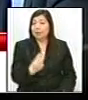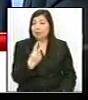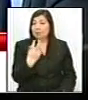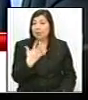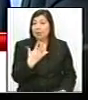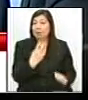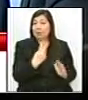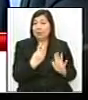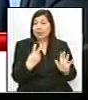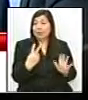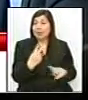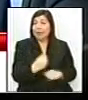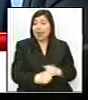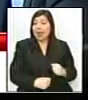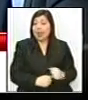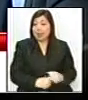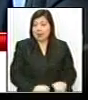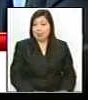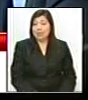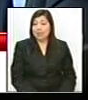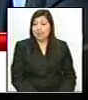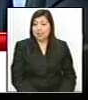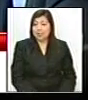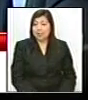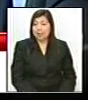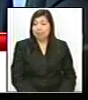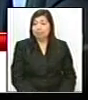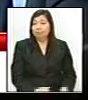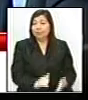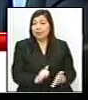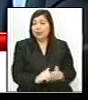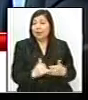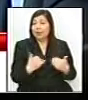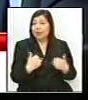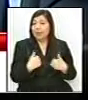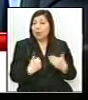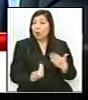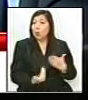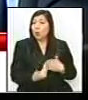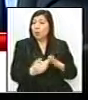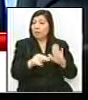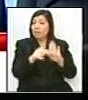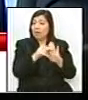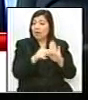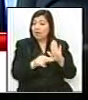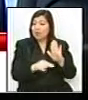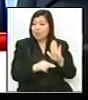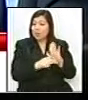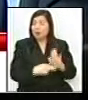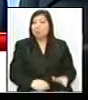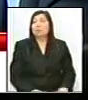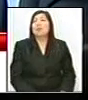25, 27 años de vigencia en el país, considerando que tienen una nueva normativa